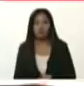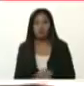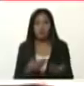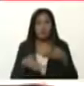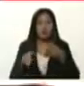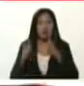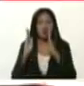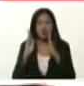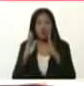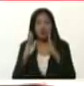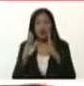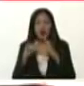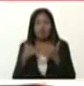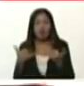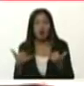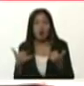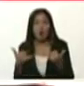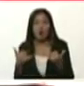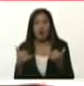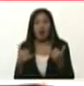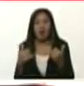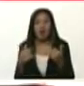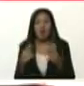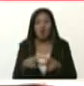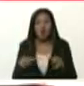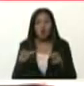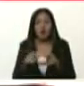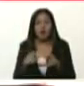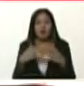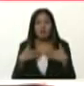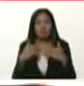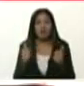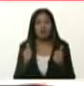construir los ambulatorios.